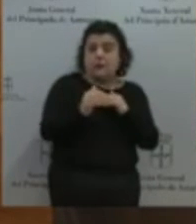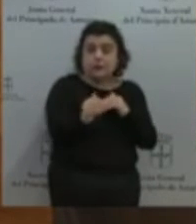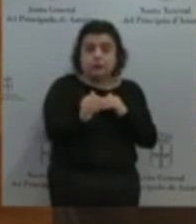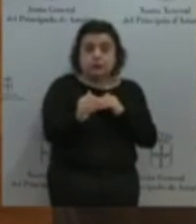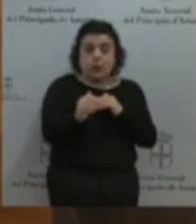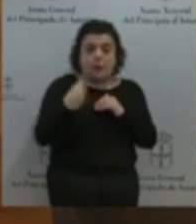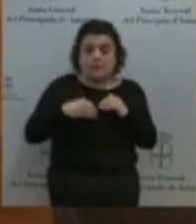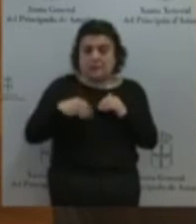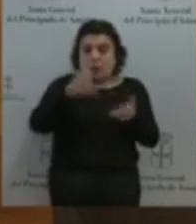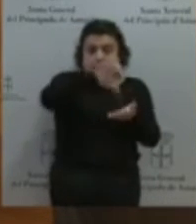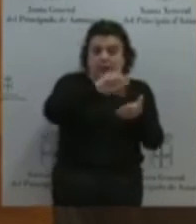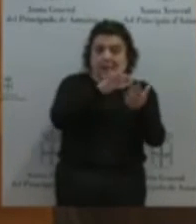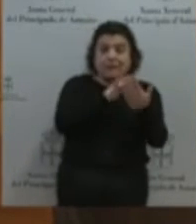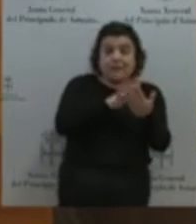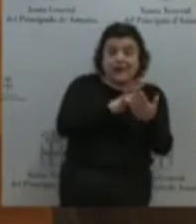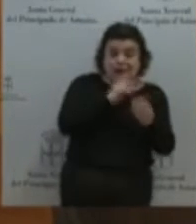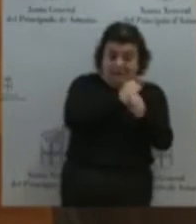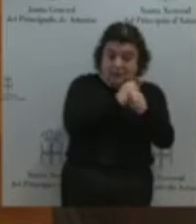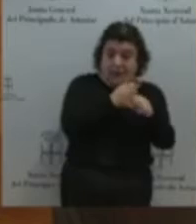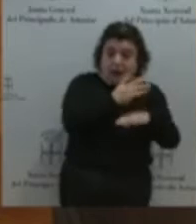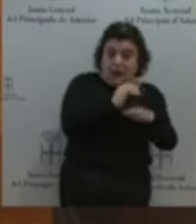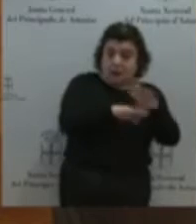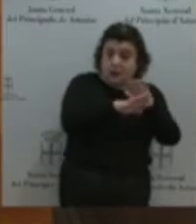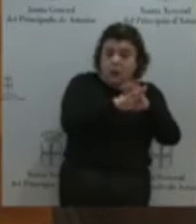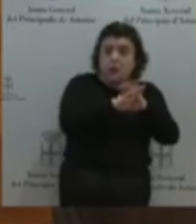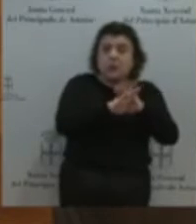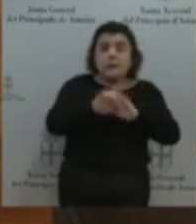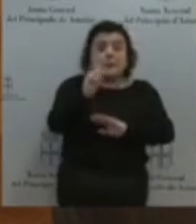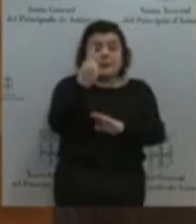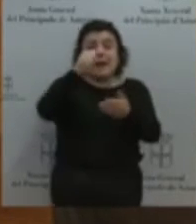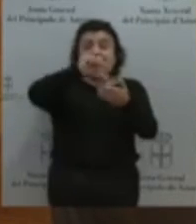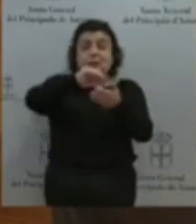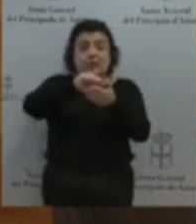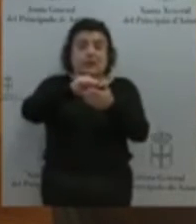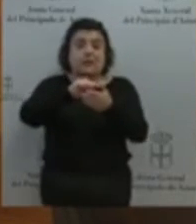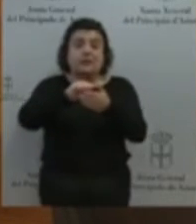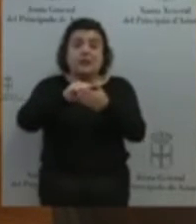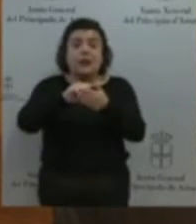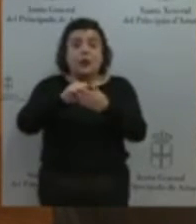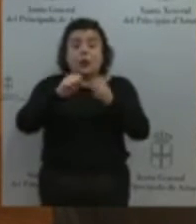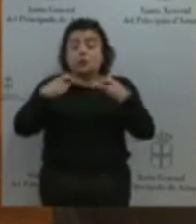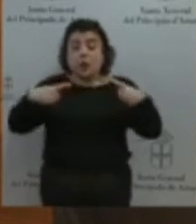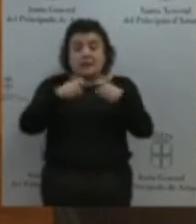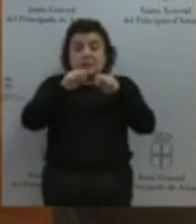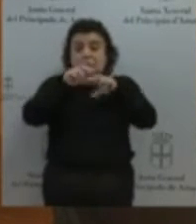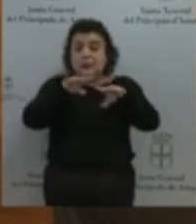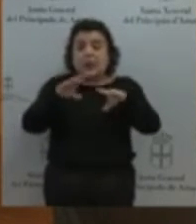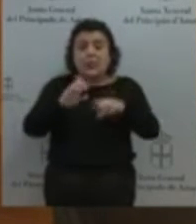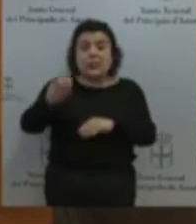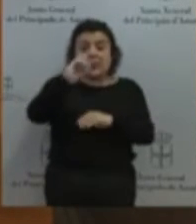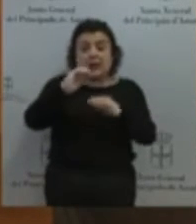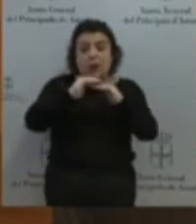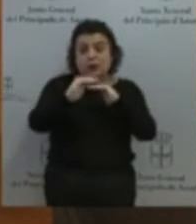en la primera ciudad de emisiones neutras del Estado español. Creo que sería un logro magnífico, uno más, añadido